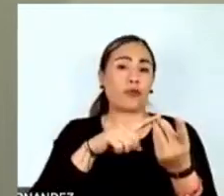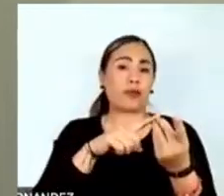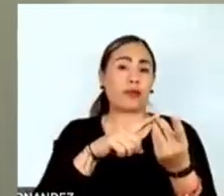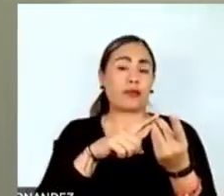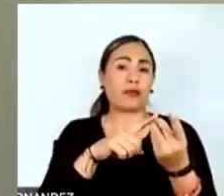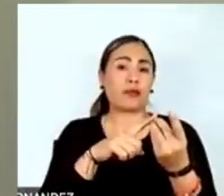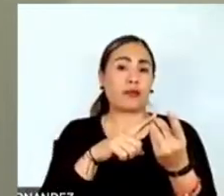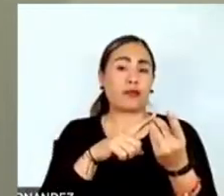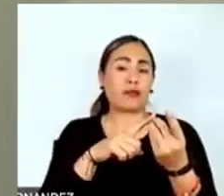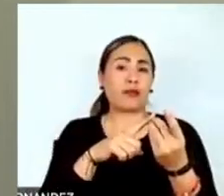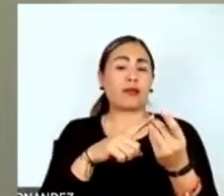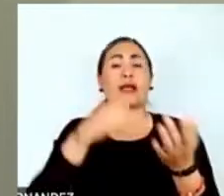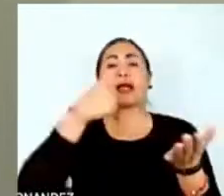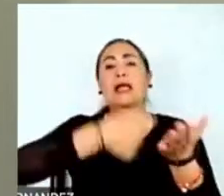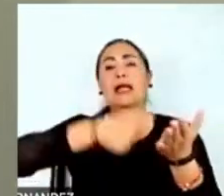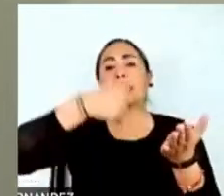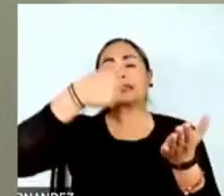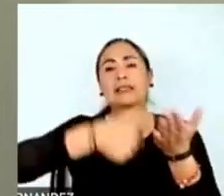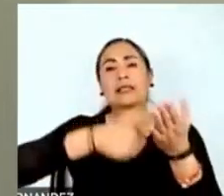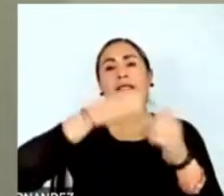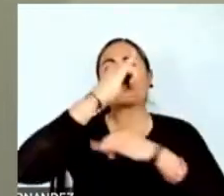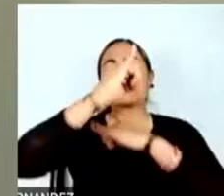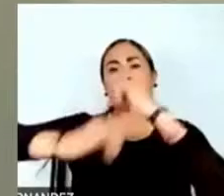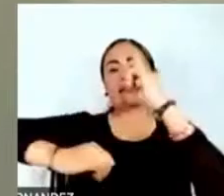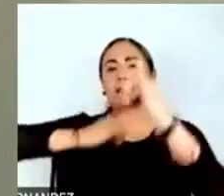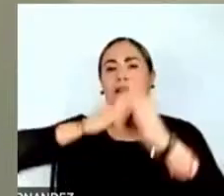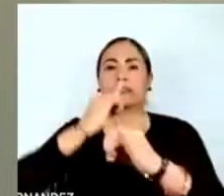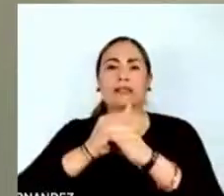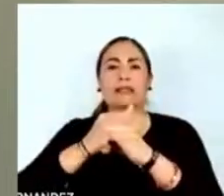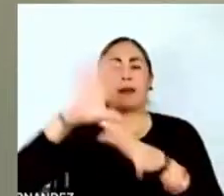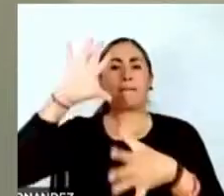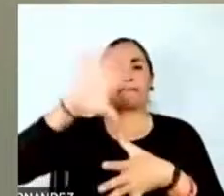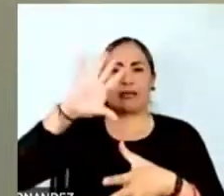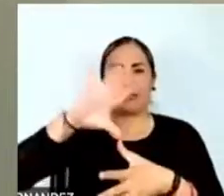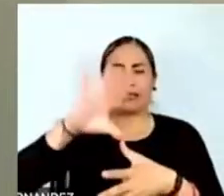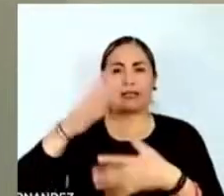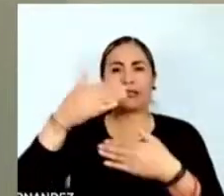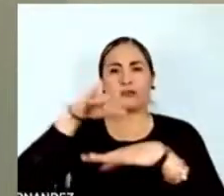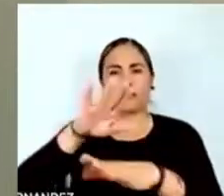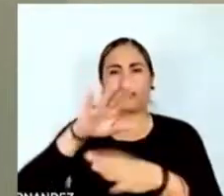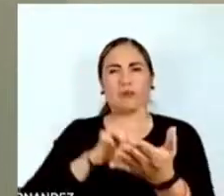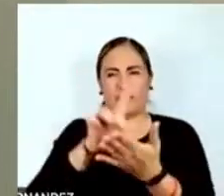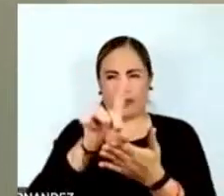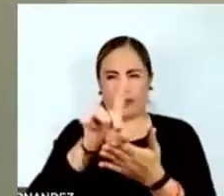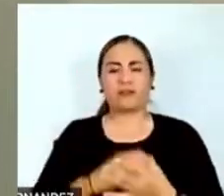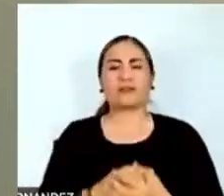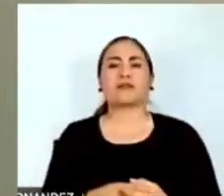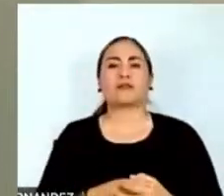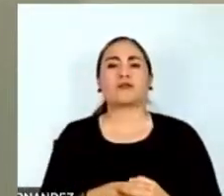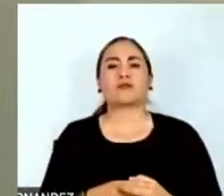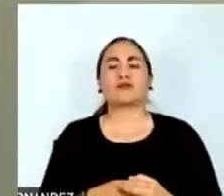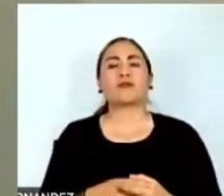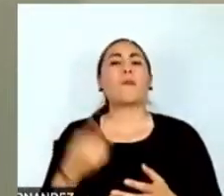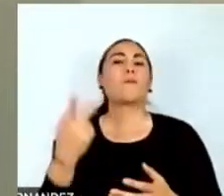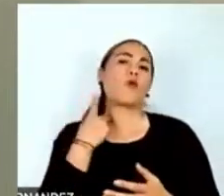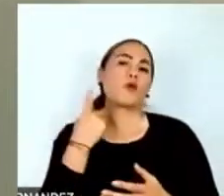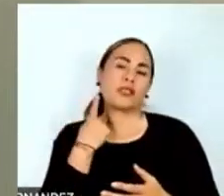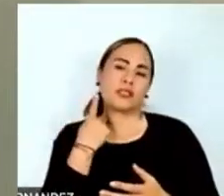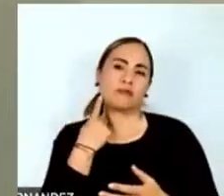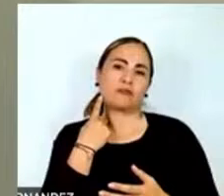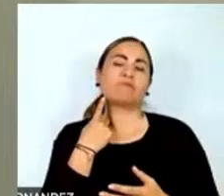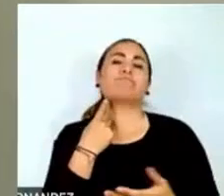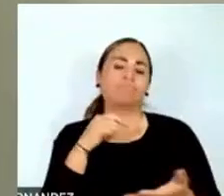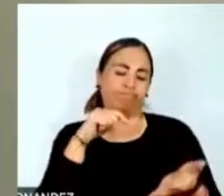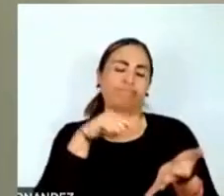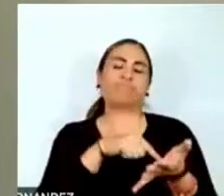Interamericana sobre derechos, en la Carta Interamericana sobre Derechos Políticos, que en alguna medida recoge esa